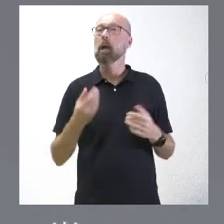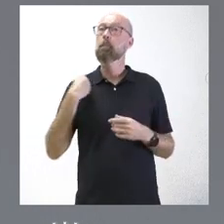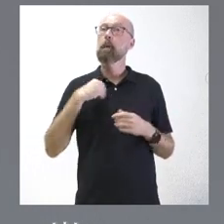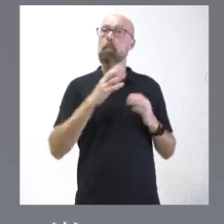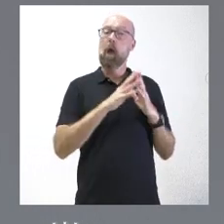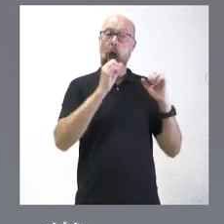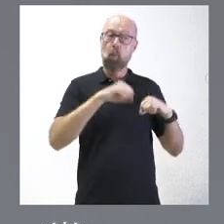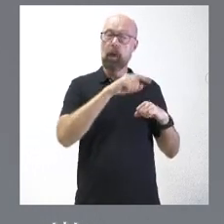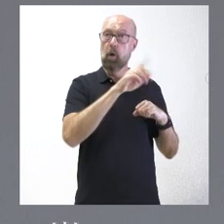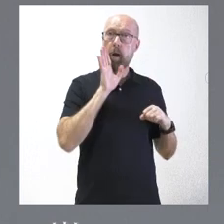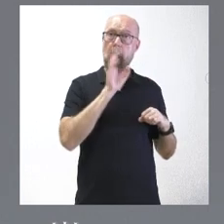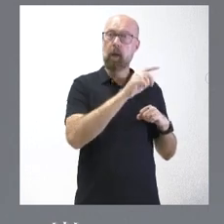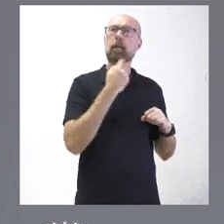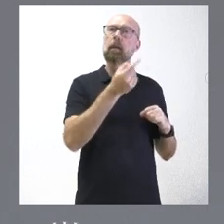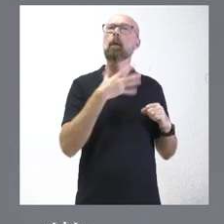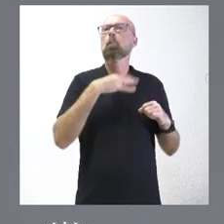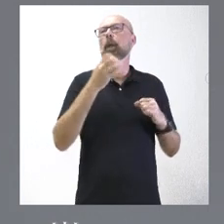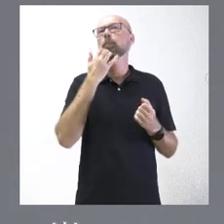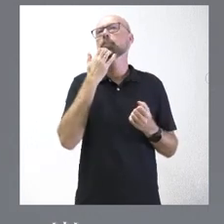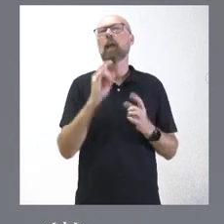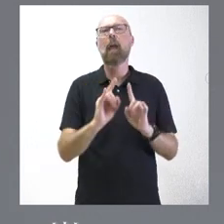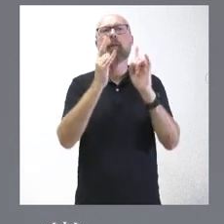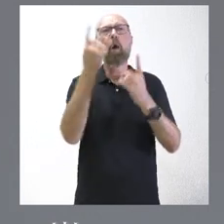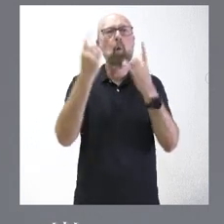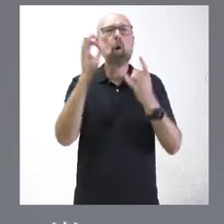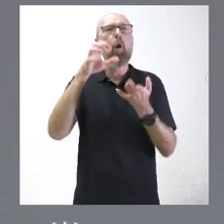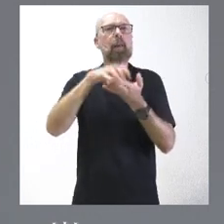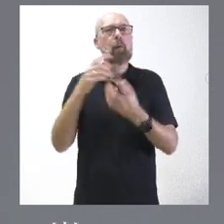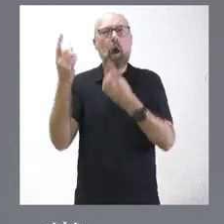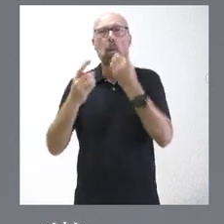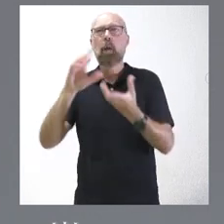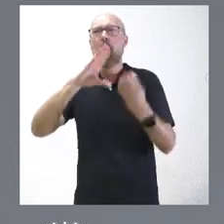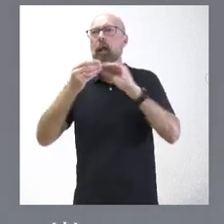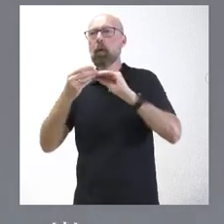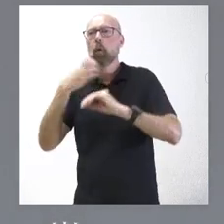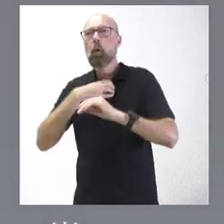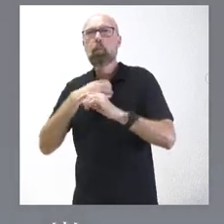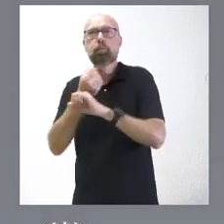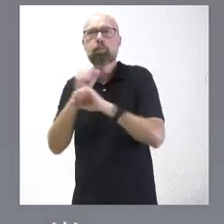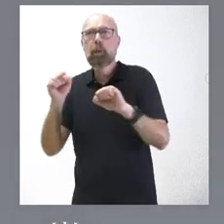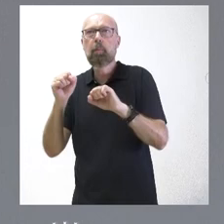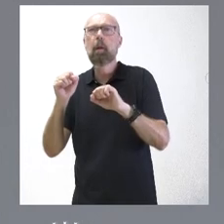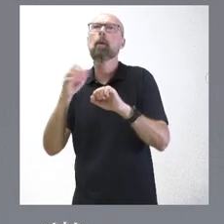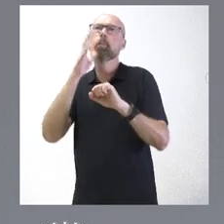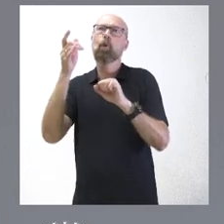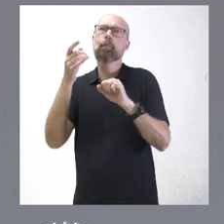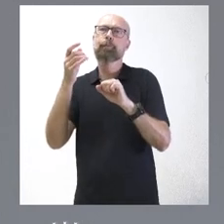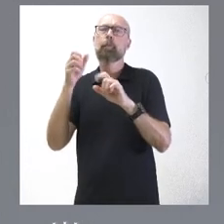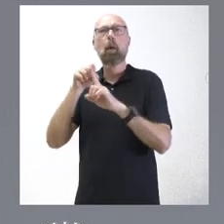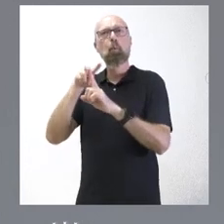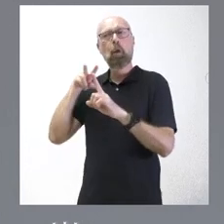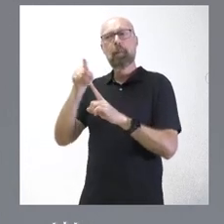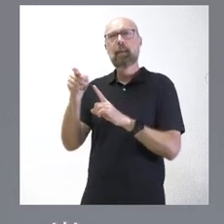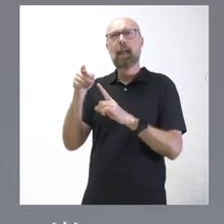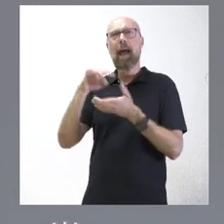que puede haber edificios o centros residenciales que no se puedan adaptar arquitectónicamente no hablamos desde el punto de vista